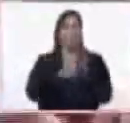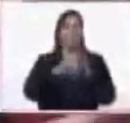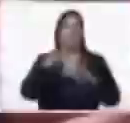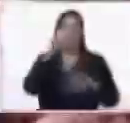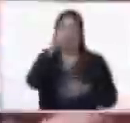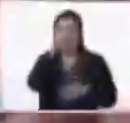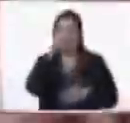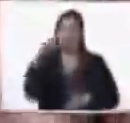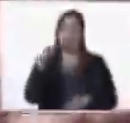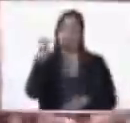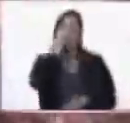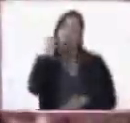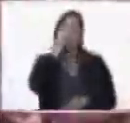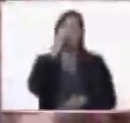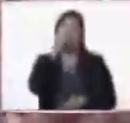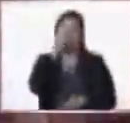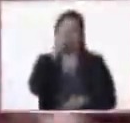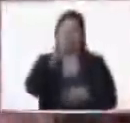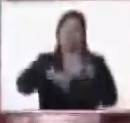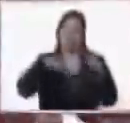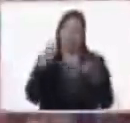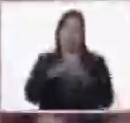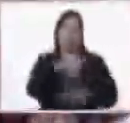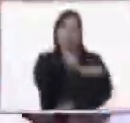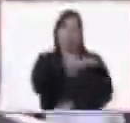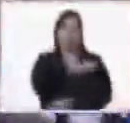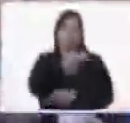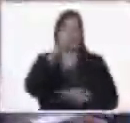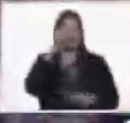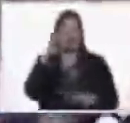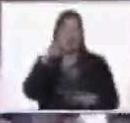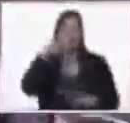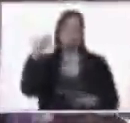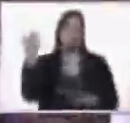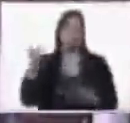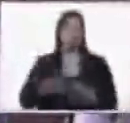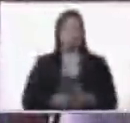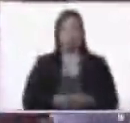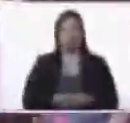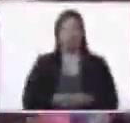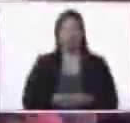de abuso de esta oligarquía fascistoide!